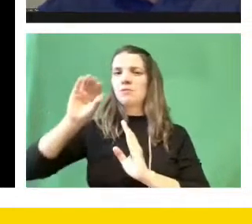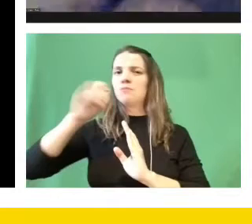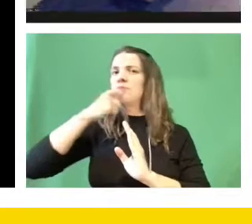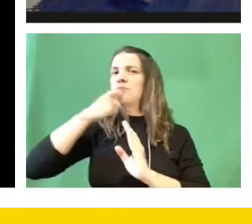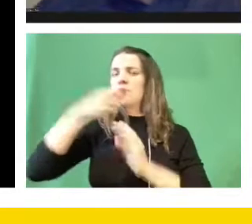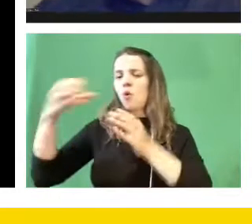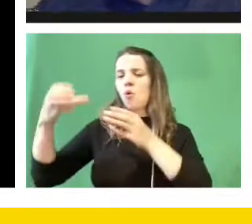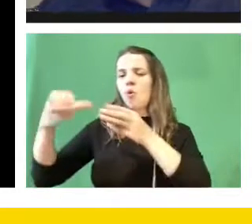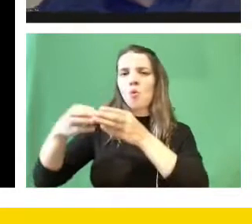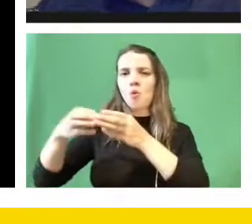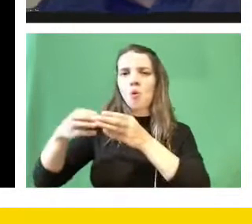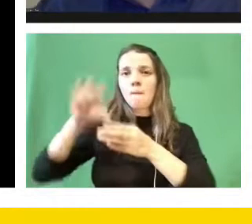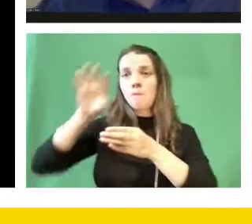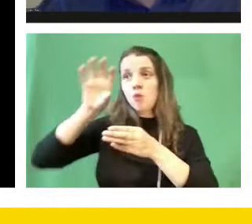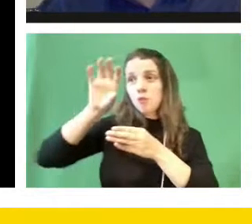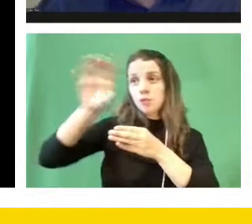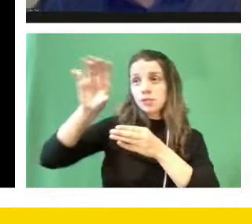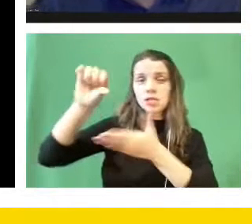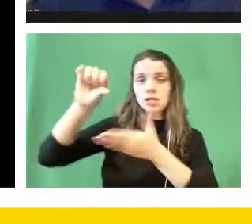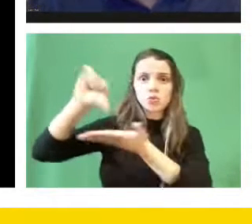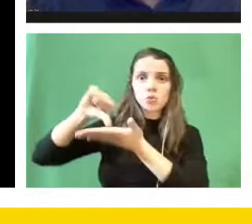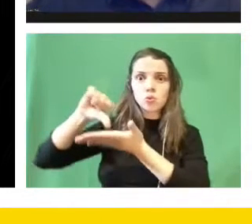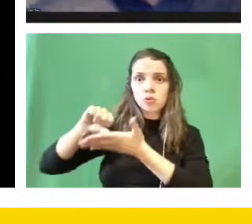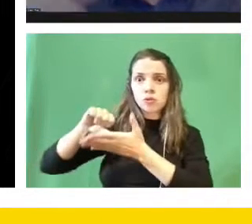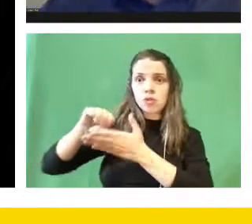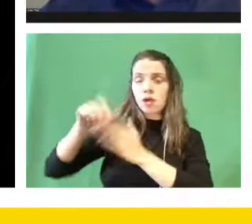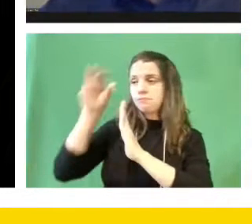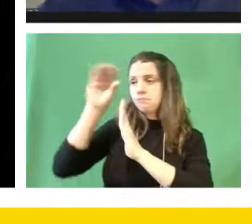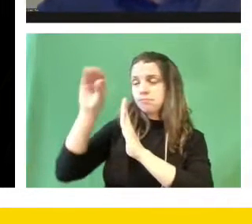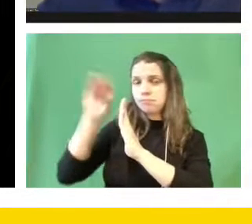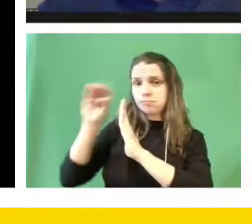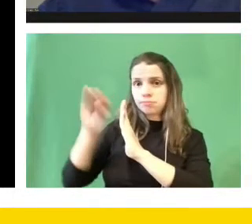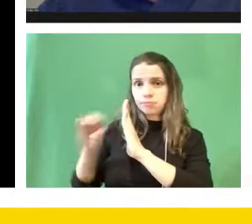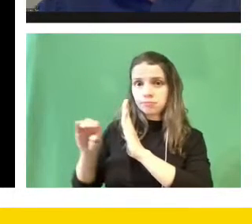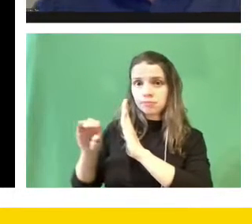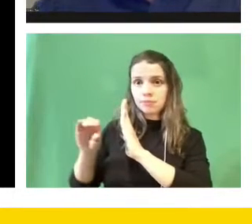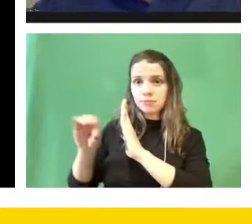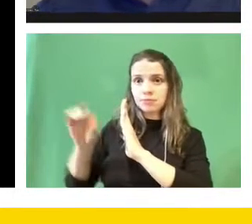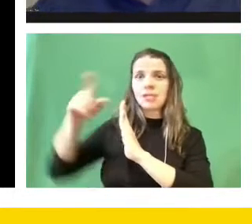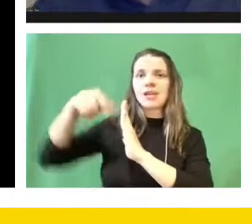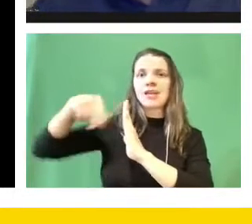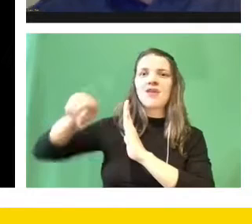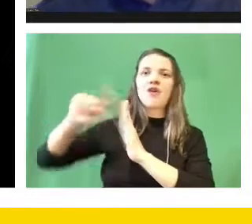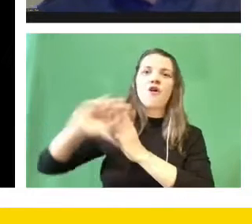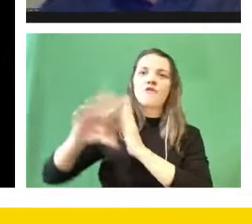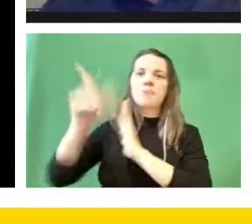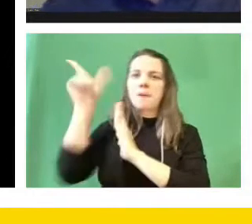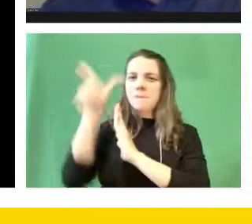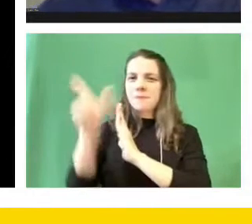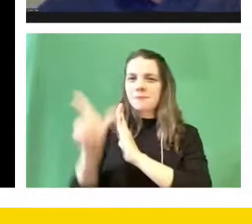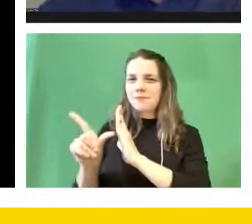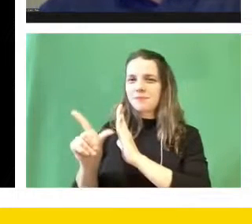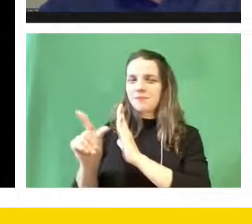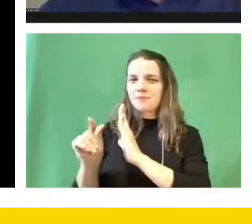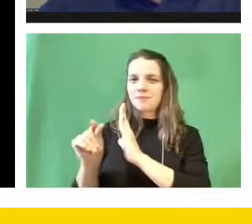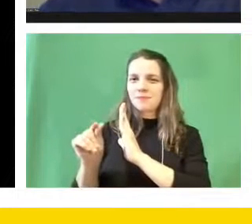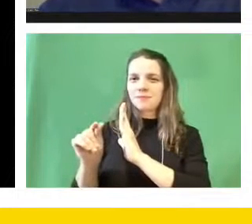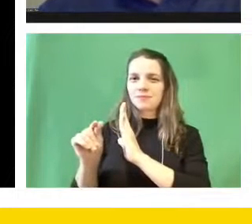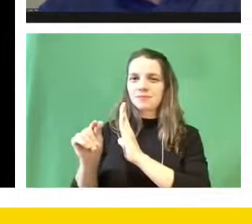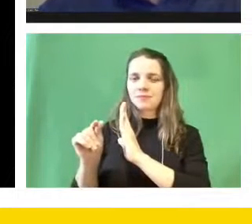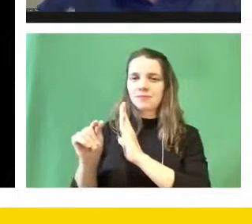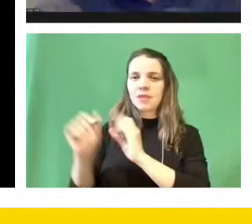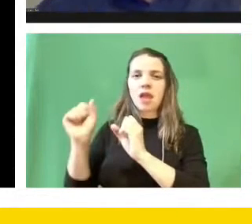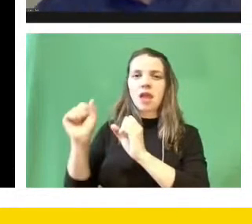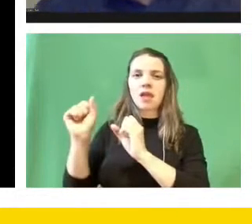provincial, comunal. Esto es la estructura que tiene la mayoría de los países unitarios. Y la tercera columna, a la derecha, es el organismo